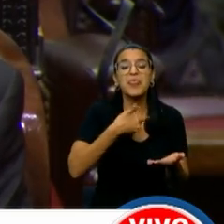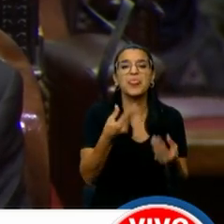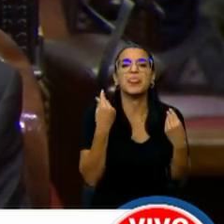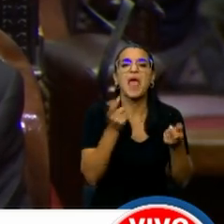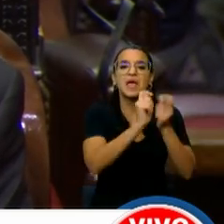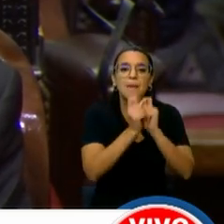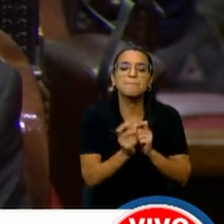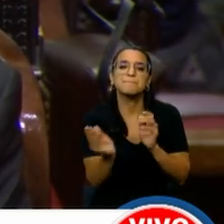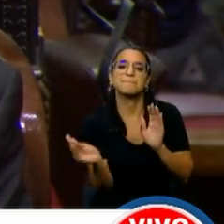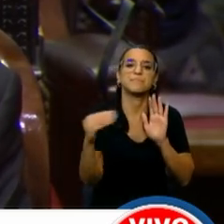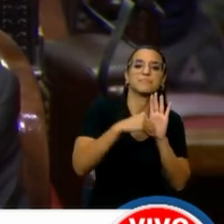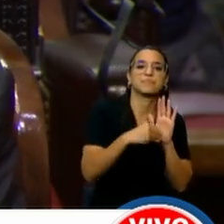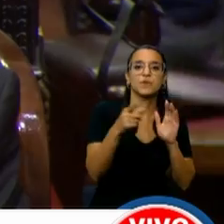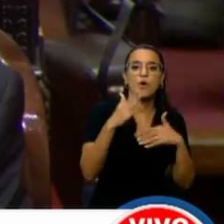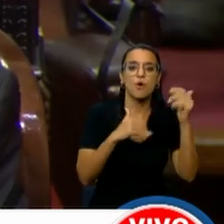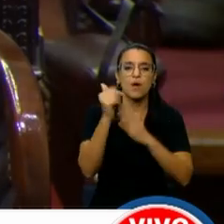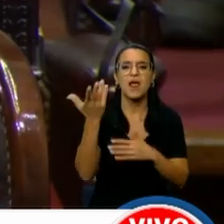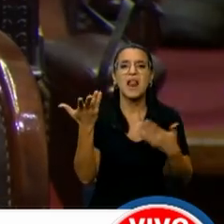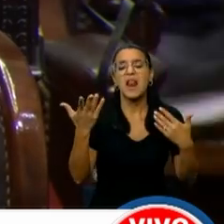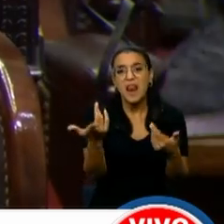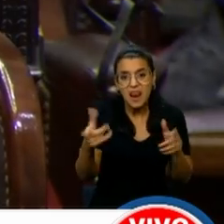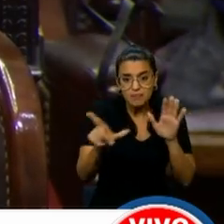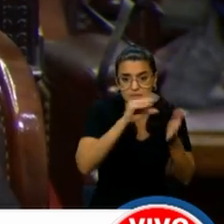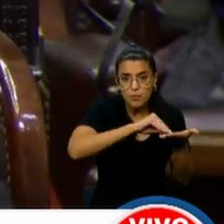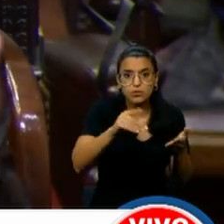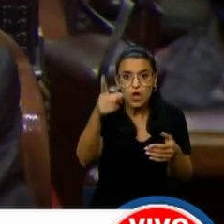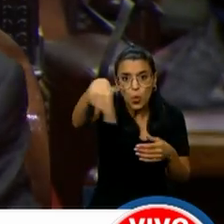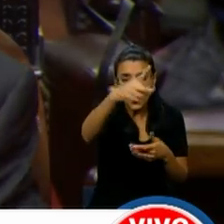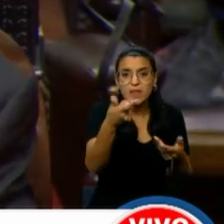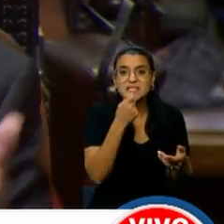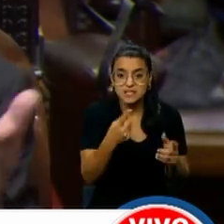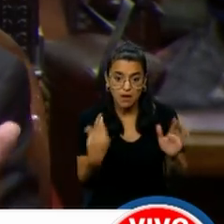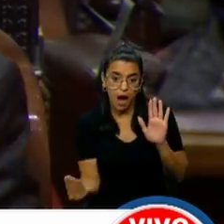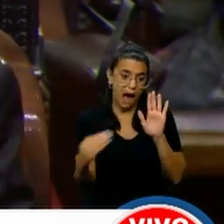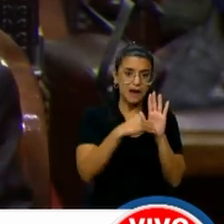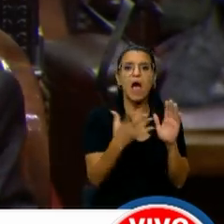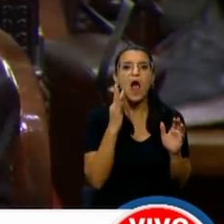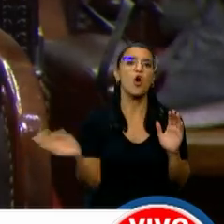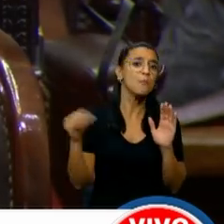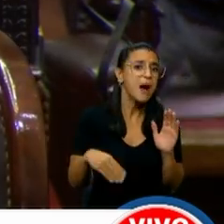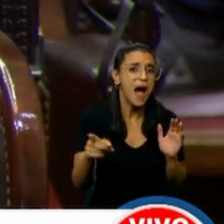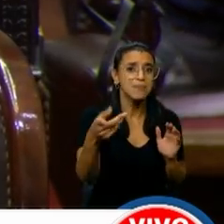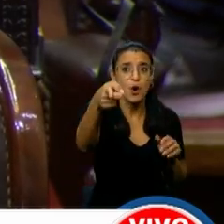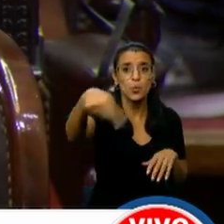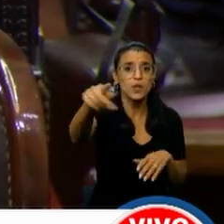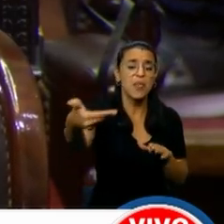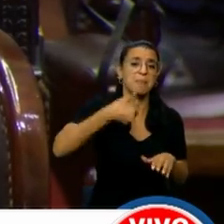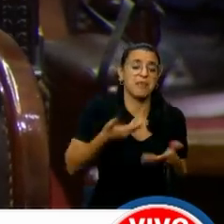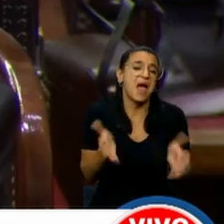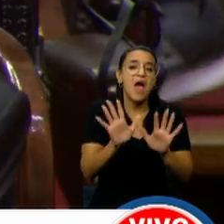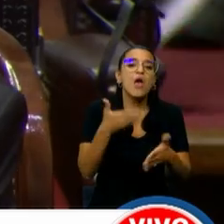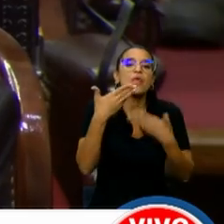el presupuesto para agregarle una obra llega una legisladores de su bloque o sea que si lo hiciéramos es agregar algo más acento se tenga en un discurso